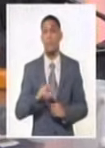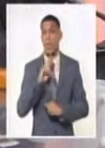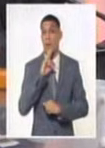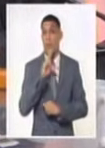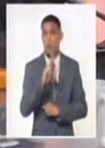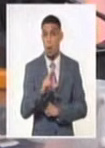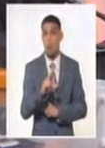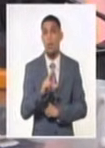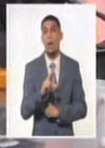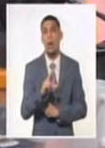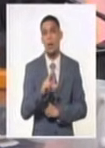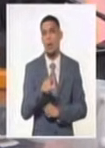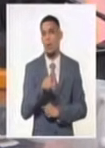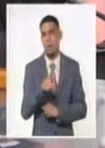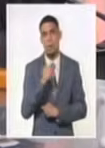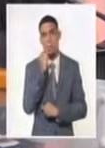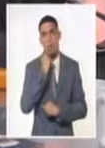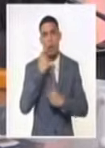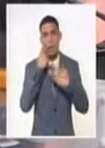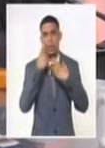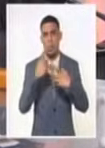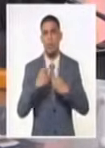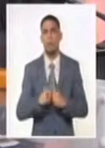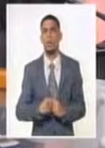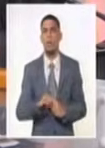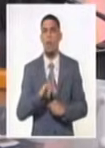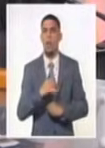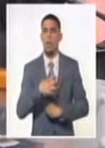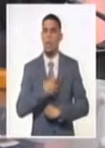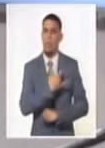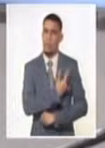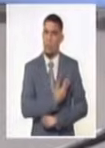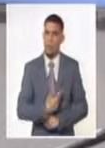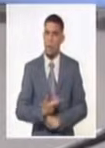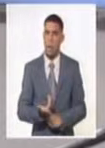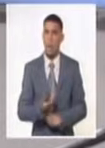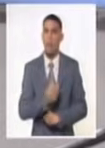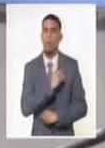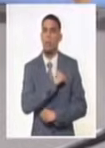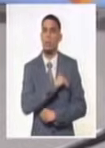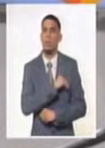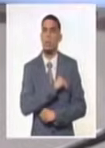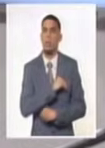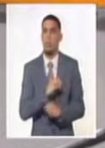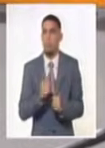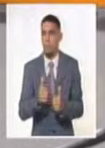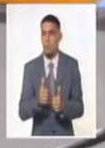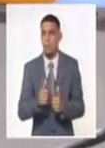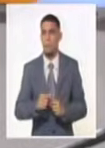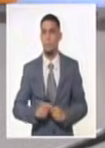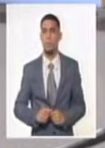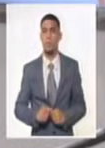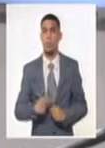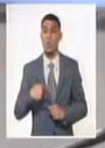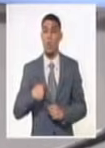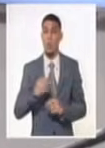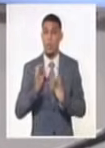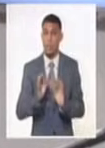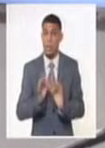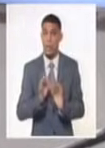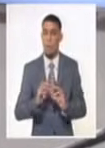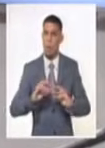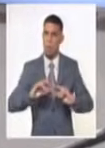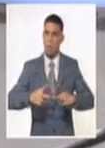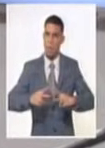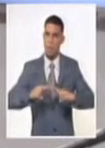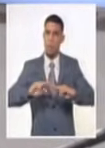extraordinaria de nuestra gente incondicional, con un sentido tremendo de pertenencia, porque las cosas salgan bien. Y entonces, bueno, por eso siempre trato de significarlo.